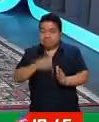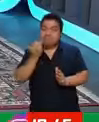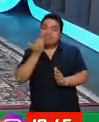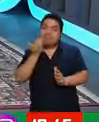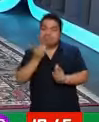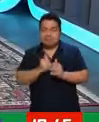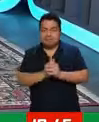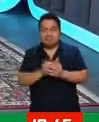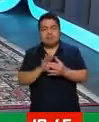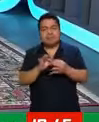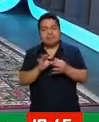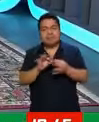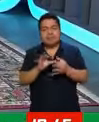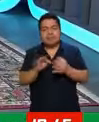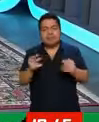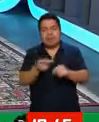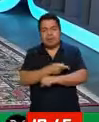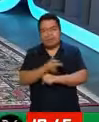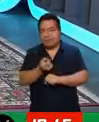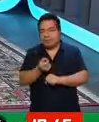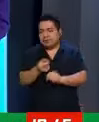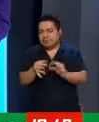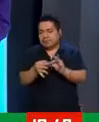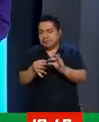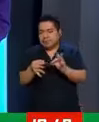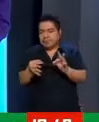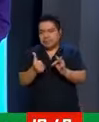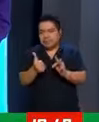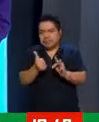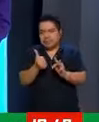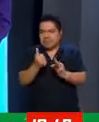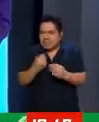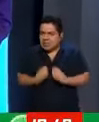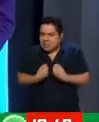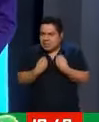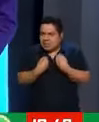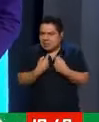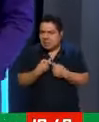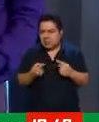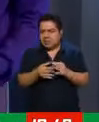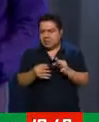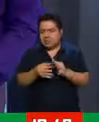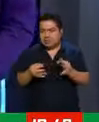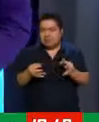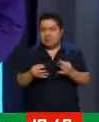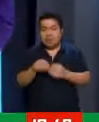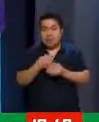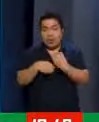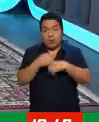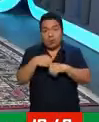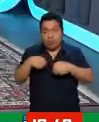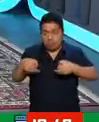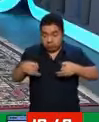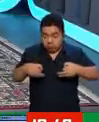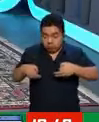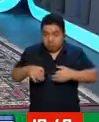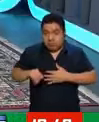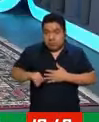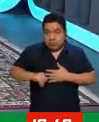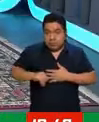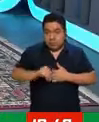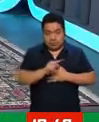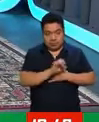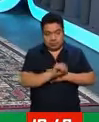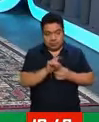Oiga, cuéntenos un poquito, a ver, ¿de qué va las seis vidas y acá? Sí, no, pues es una obra de teatro muy interesante porque Tessy